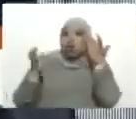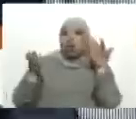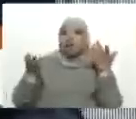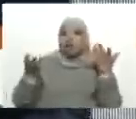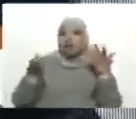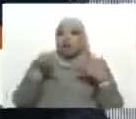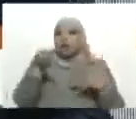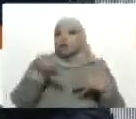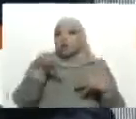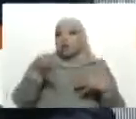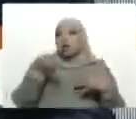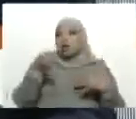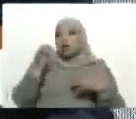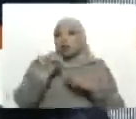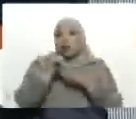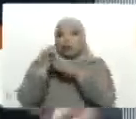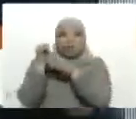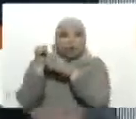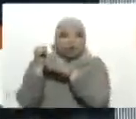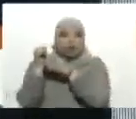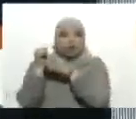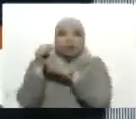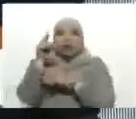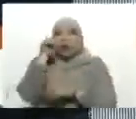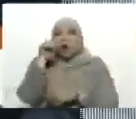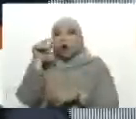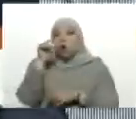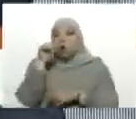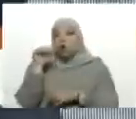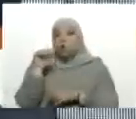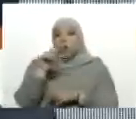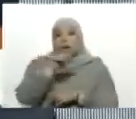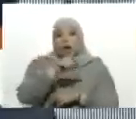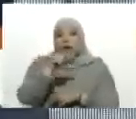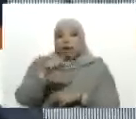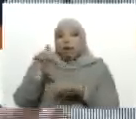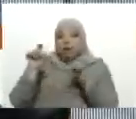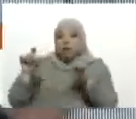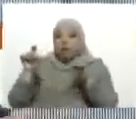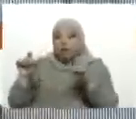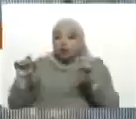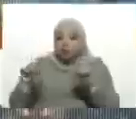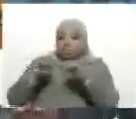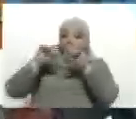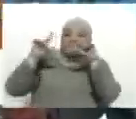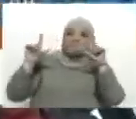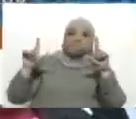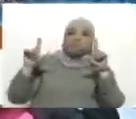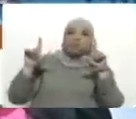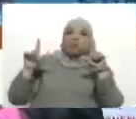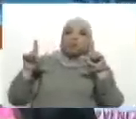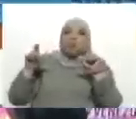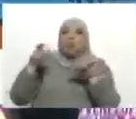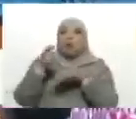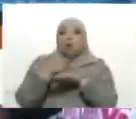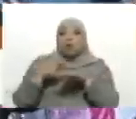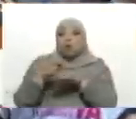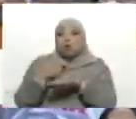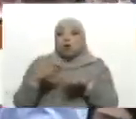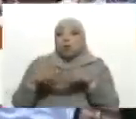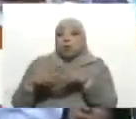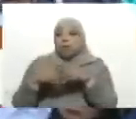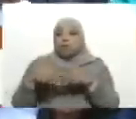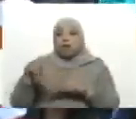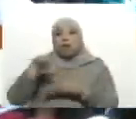de la Revolución bolivariana al hombre que despertó este pueblo al antiimperialista que despertó América